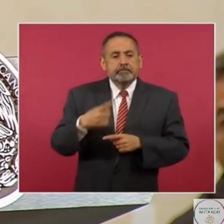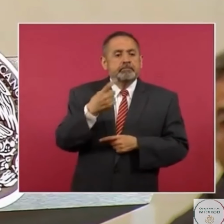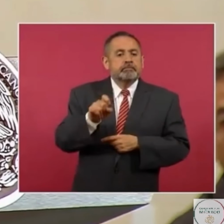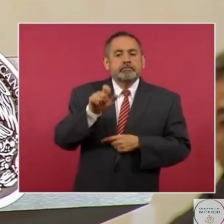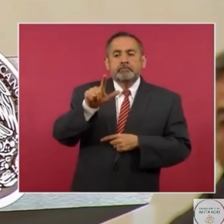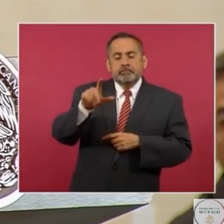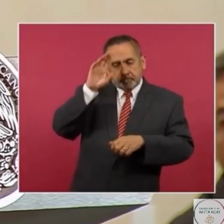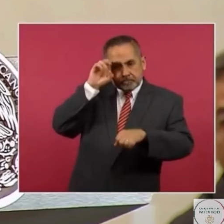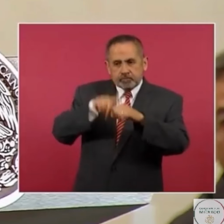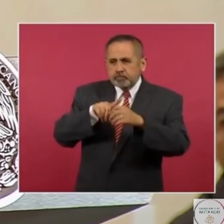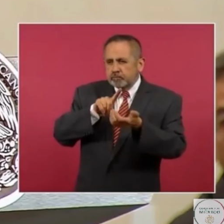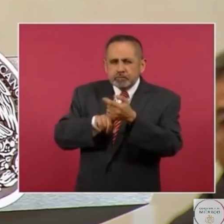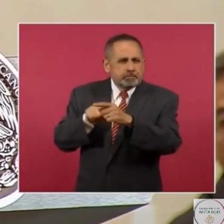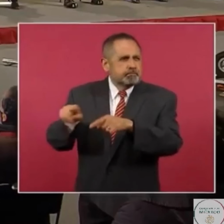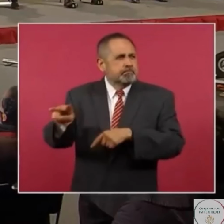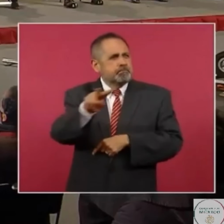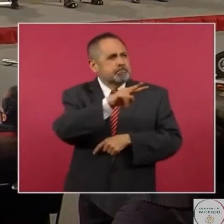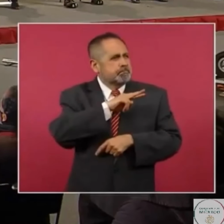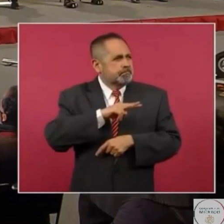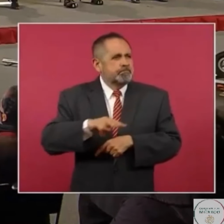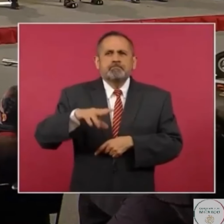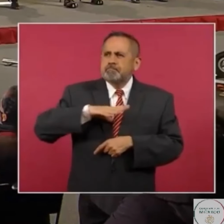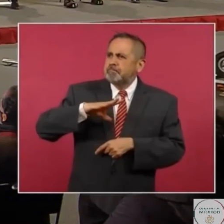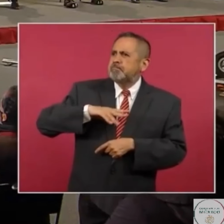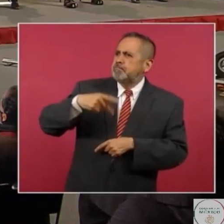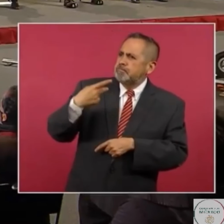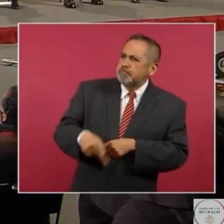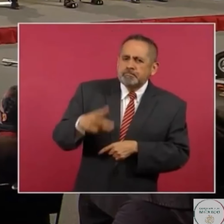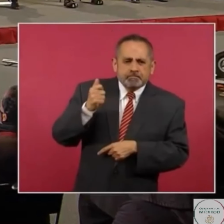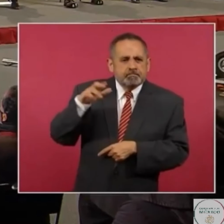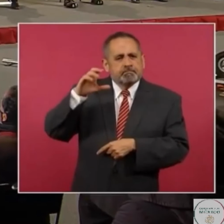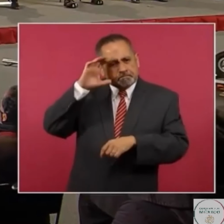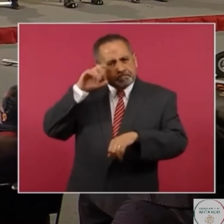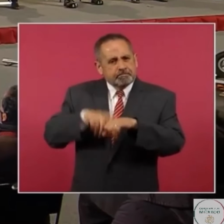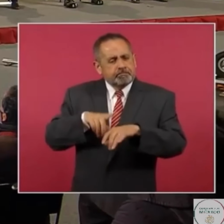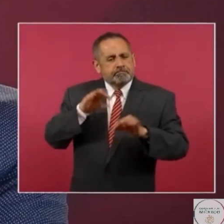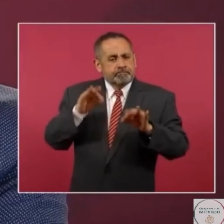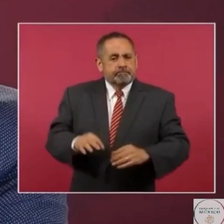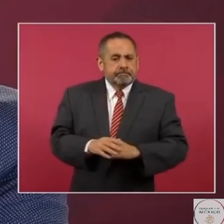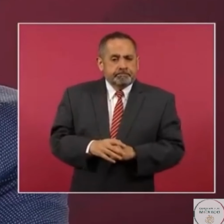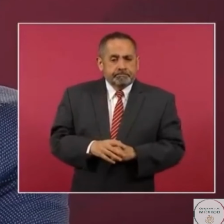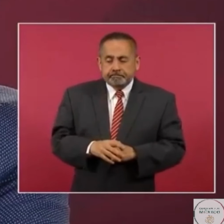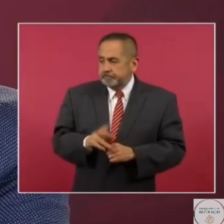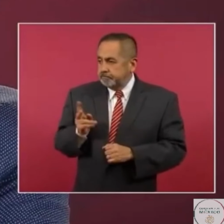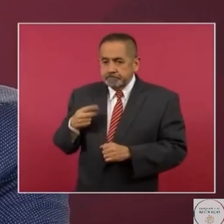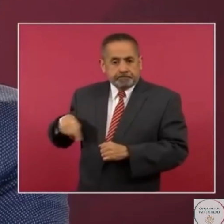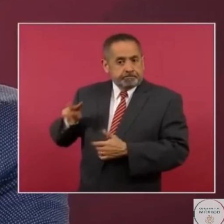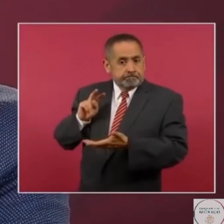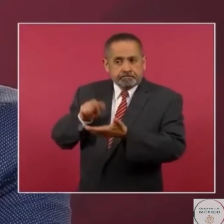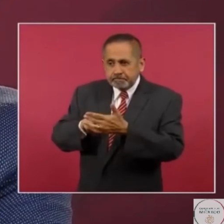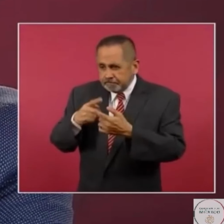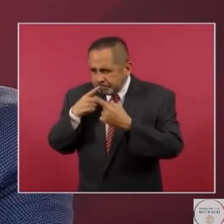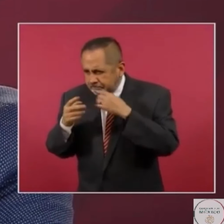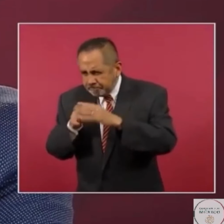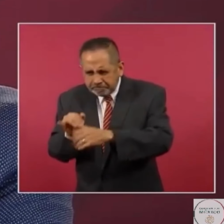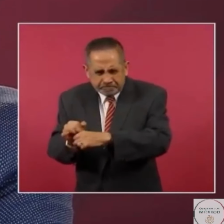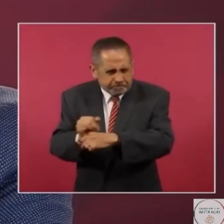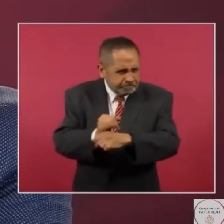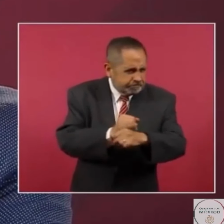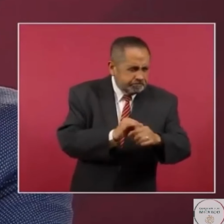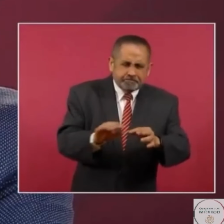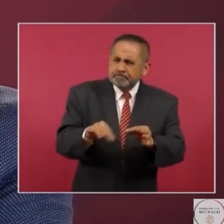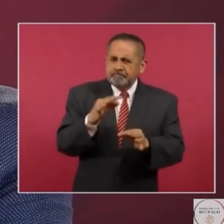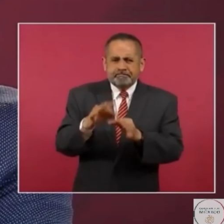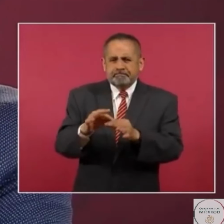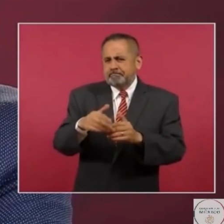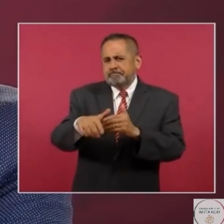culturales asociados con el paisaje. Las tareas de campo están concluidas en su totalidad y ahora lo que estamos haciendo es el